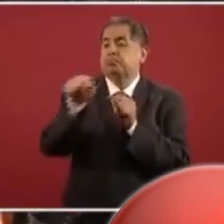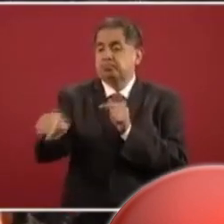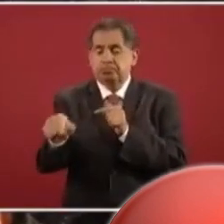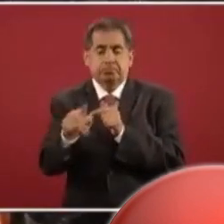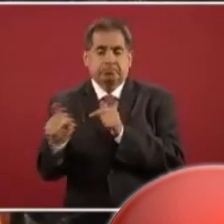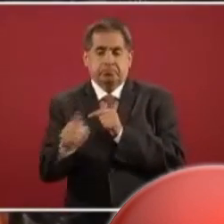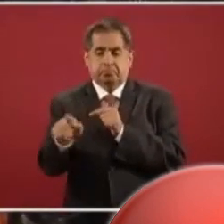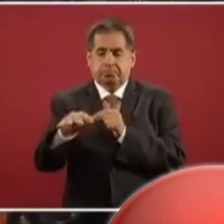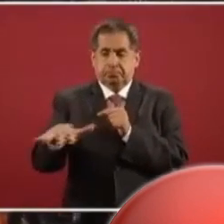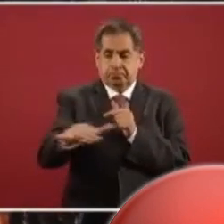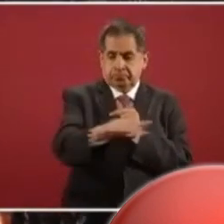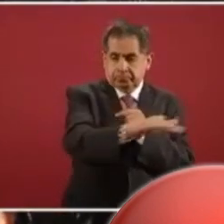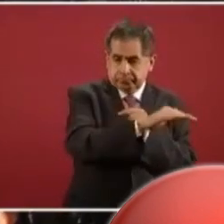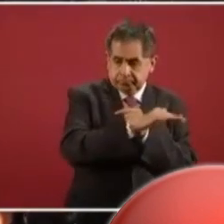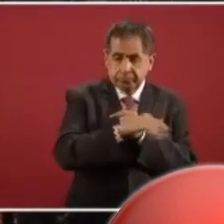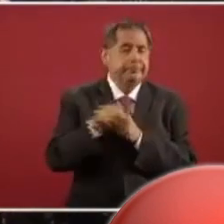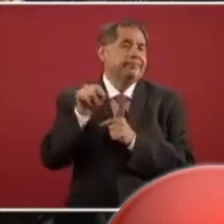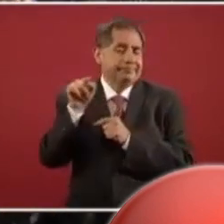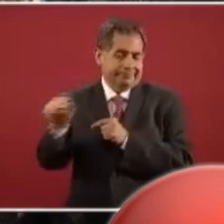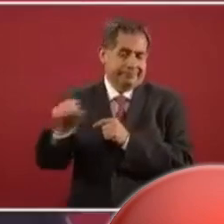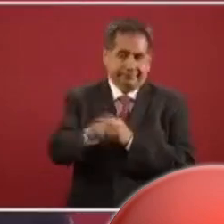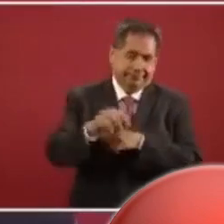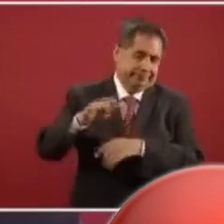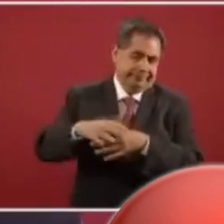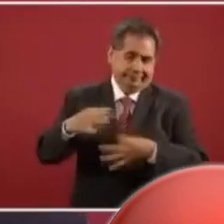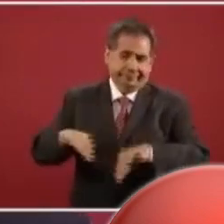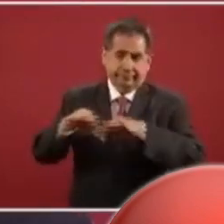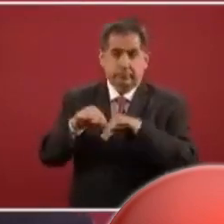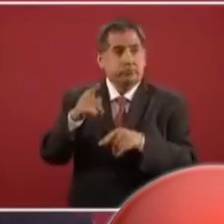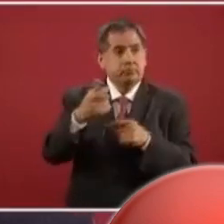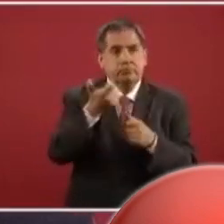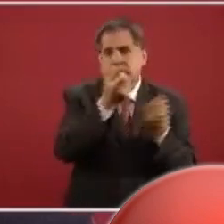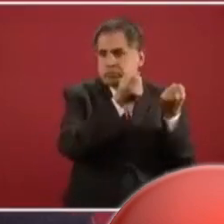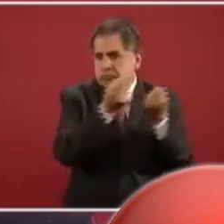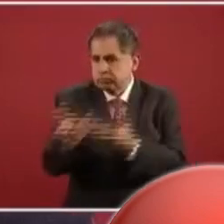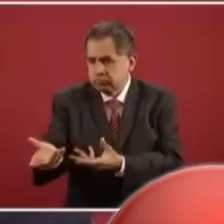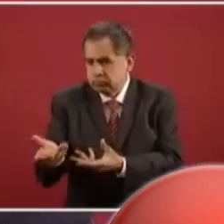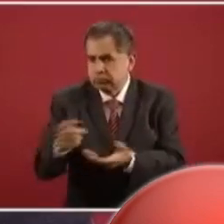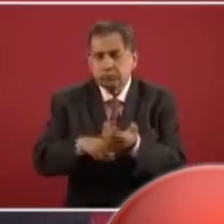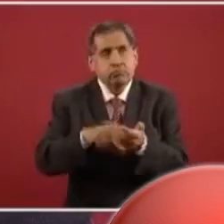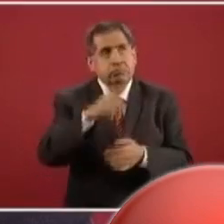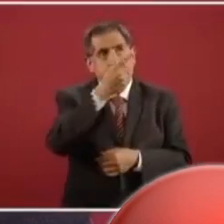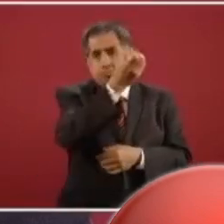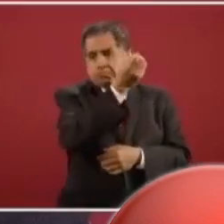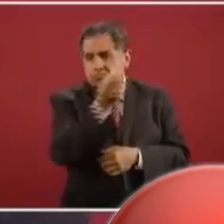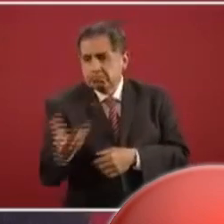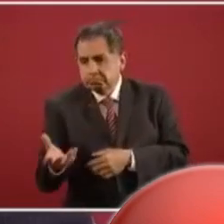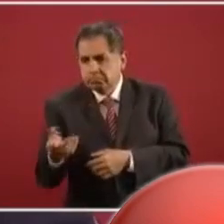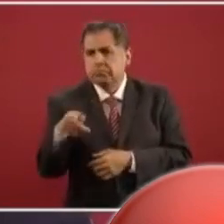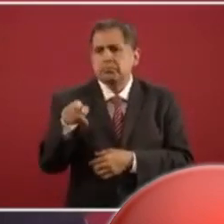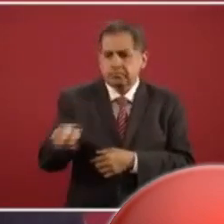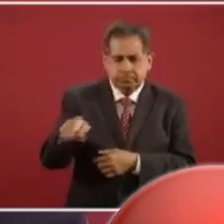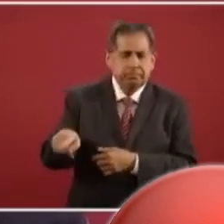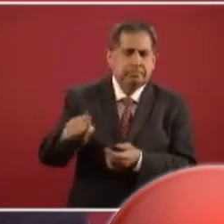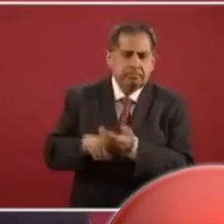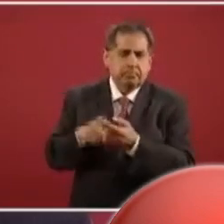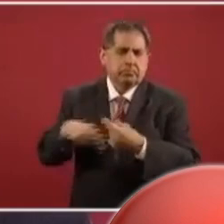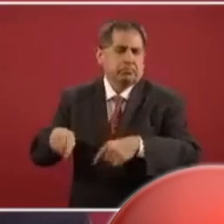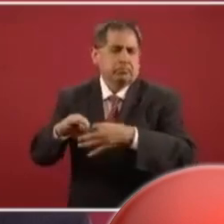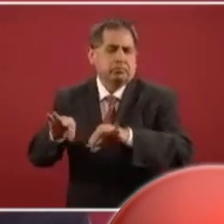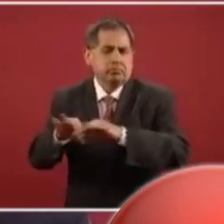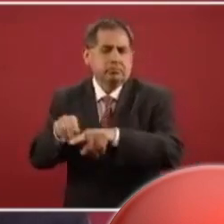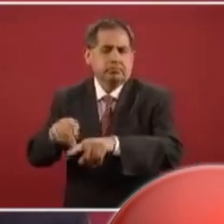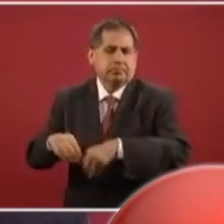rurales de los estados que son los principales receptores de estos recursos, donde viven